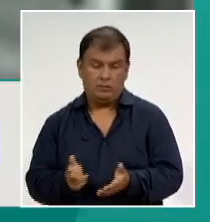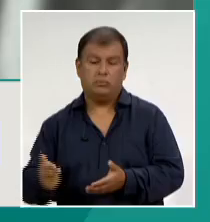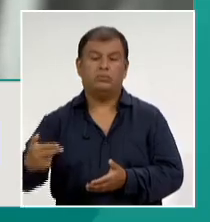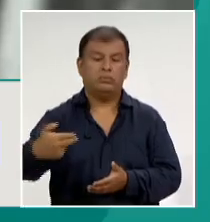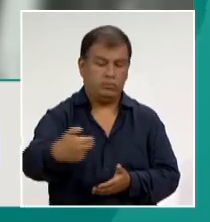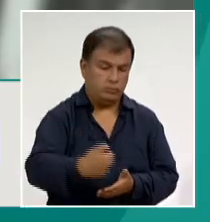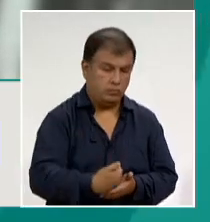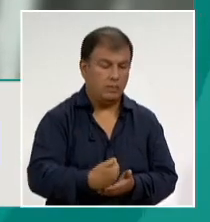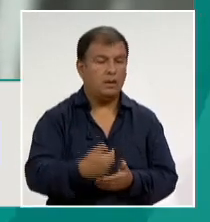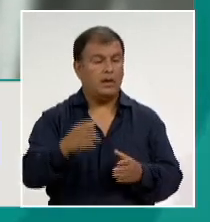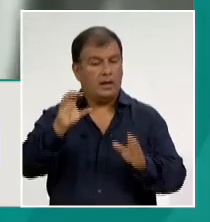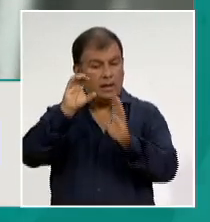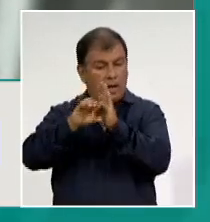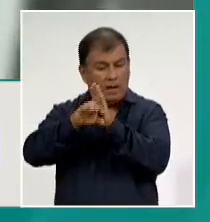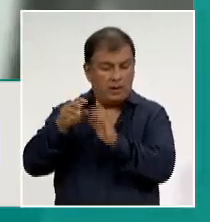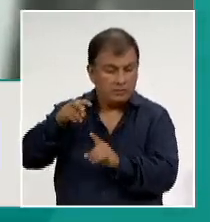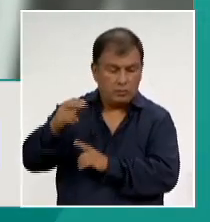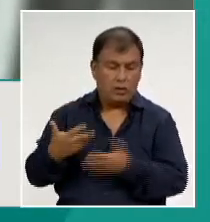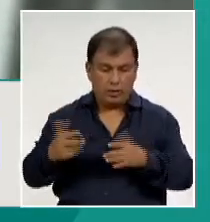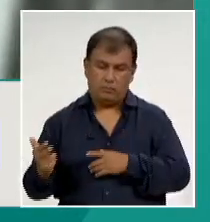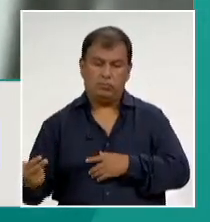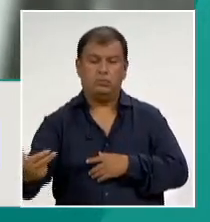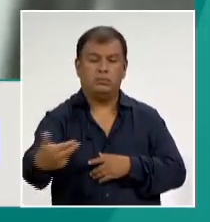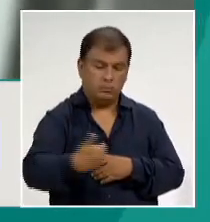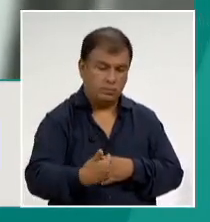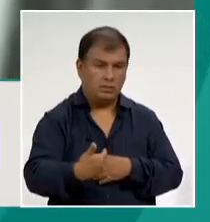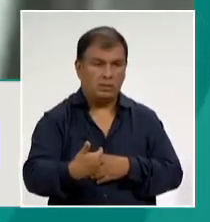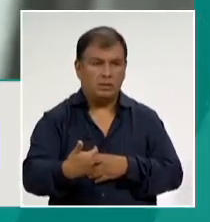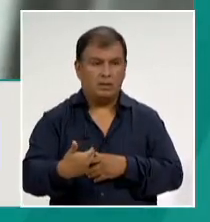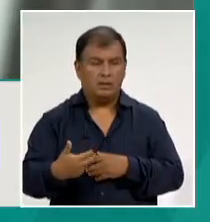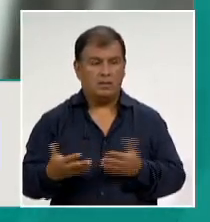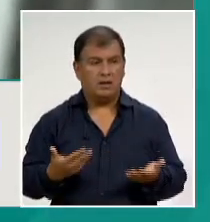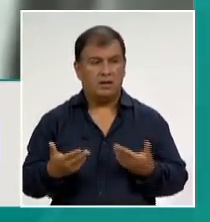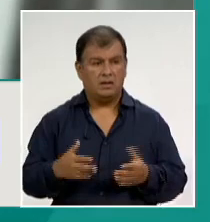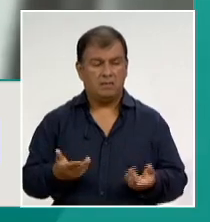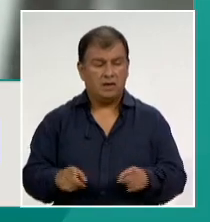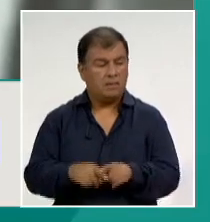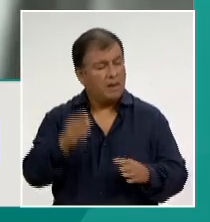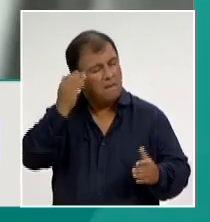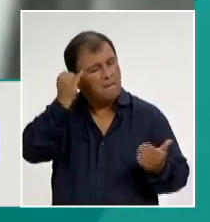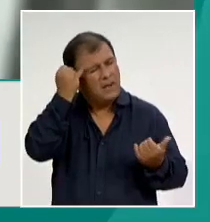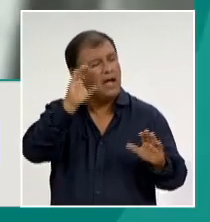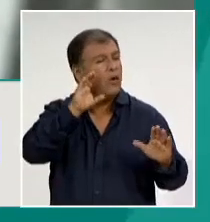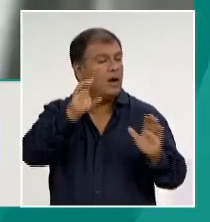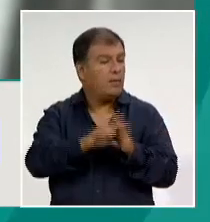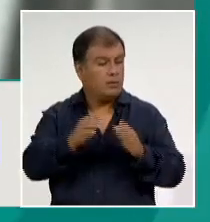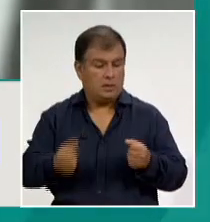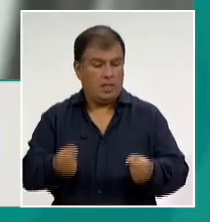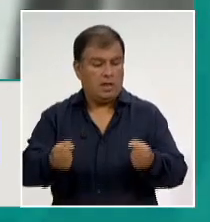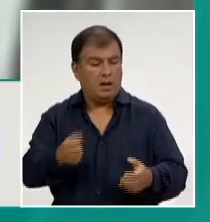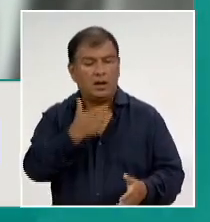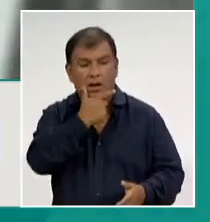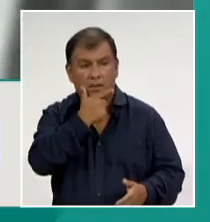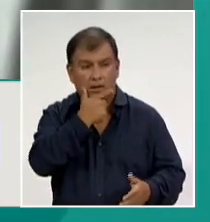cámara de seguridad, se pudo ver todo. Una vez que ya había volteado el vehículo, por referencia nada más, este vehículo, imagine que esté mirando para el otro lado,